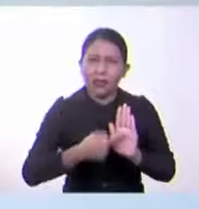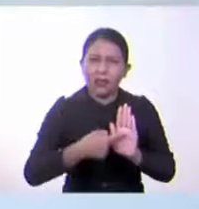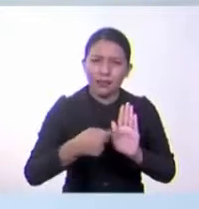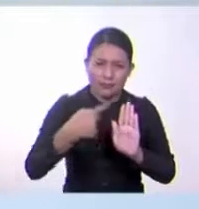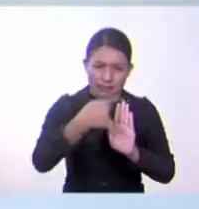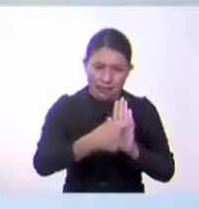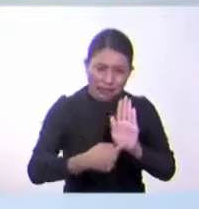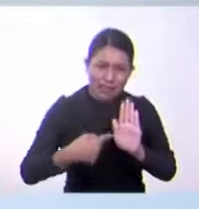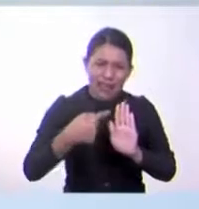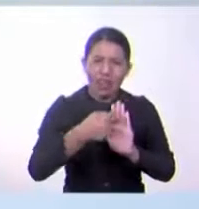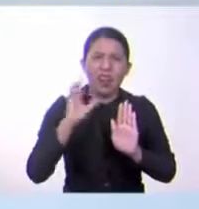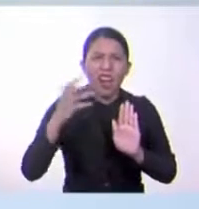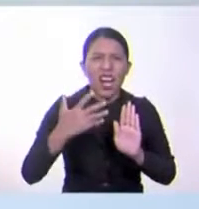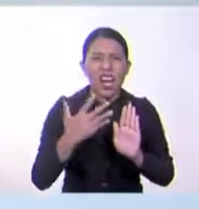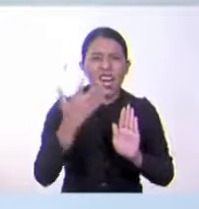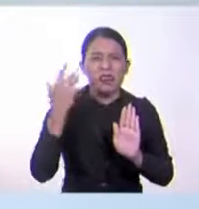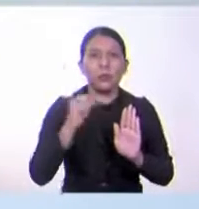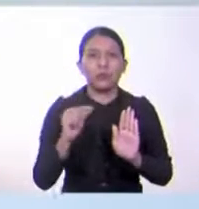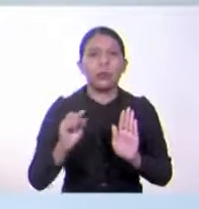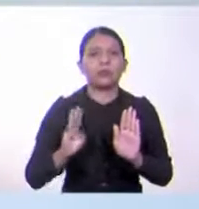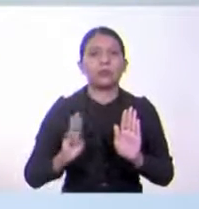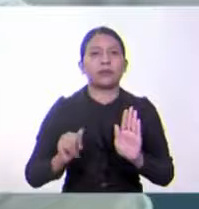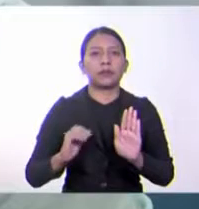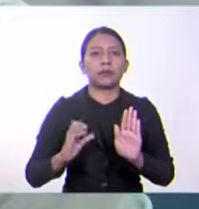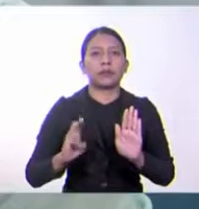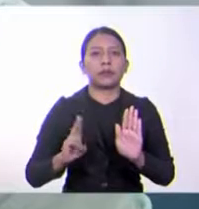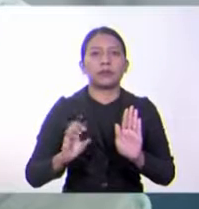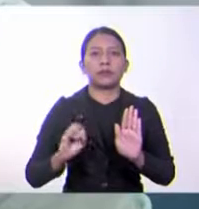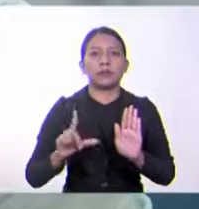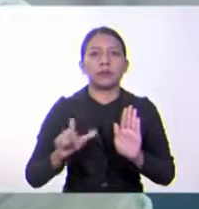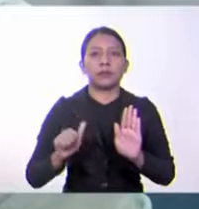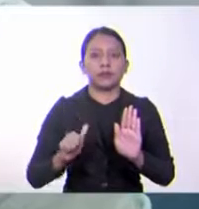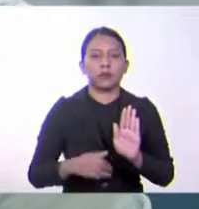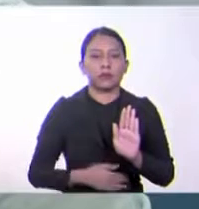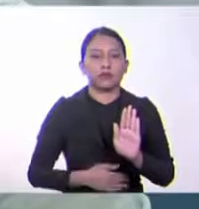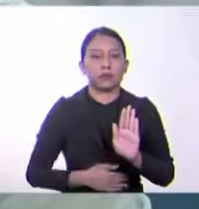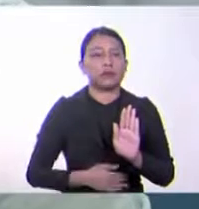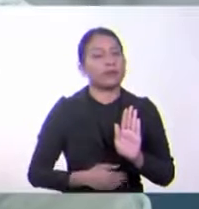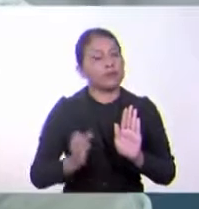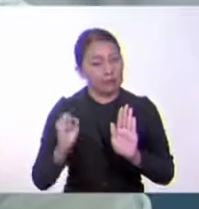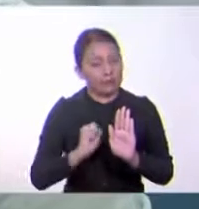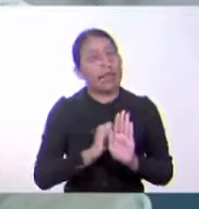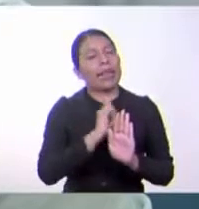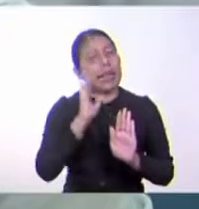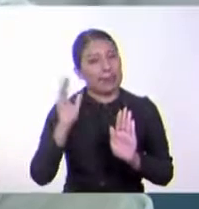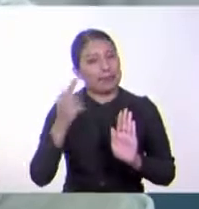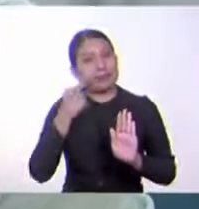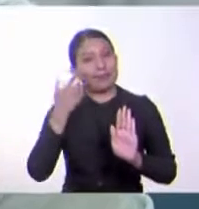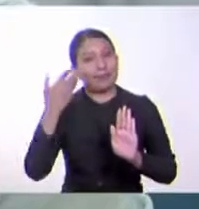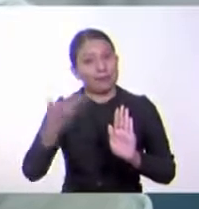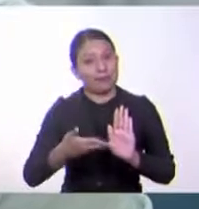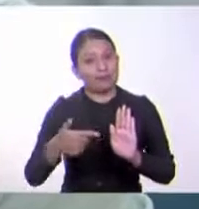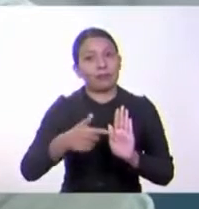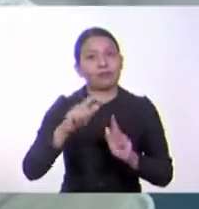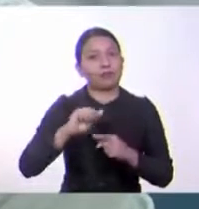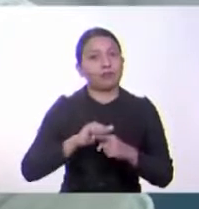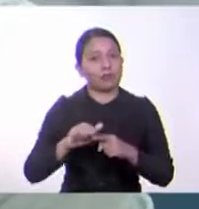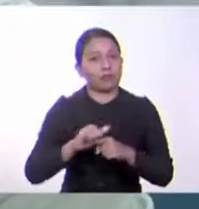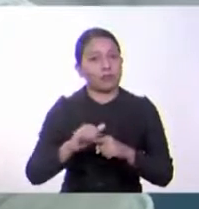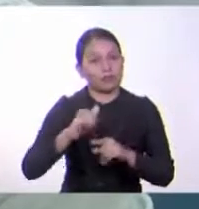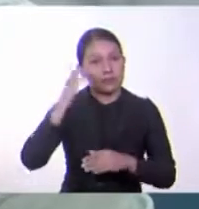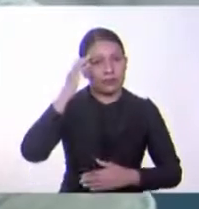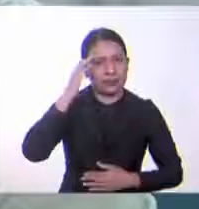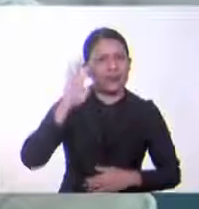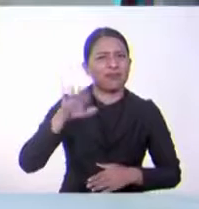centro, a la cual llamamos vacuola. Esas características son inconfundibles y básicamente sirven como un repaso de lo que hemos